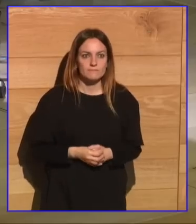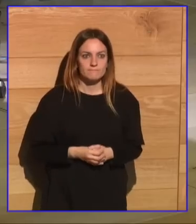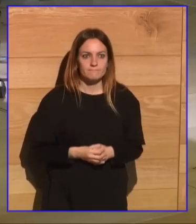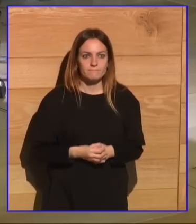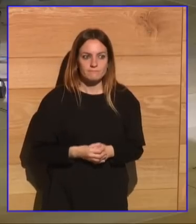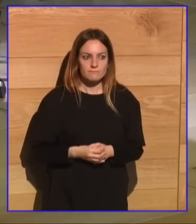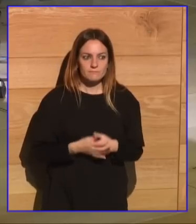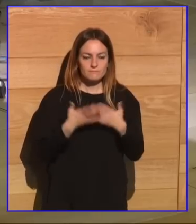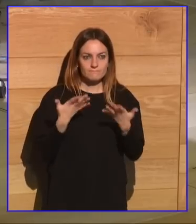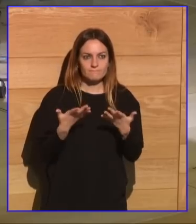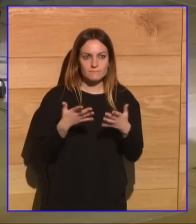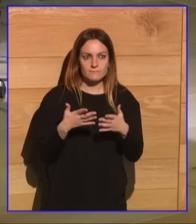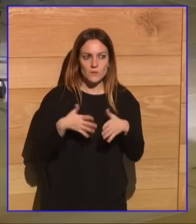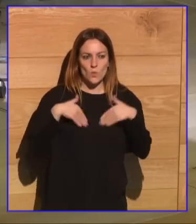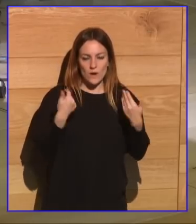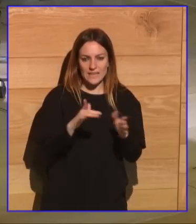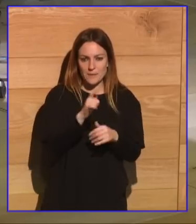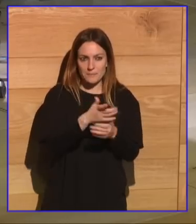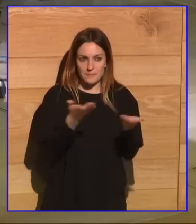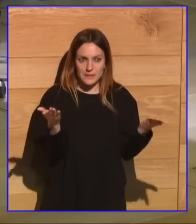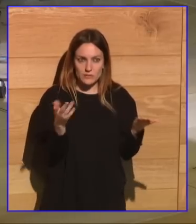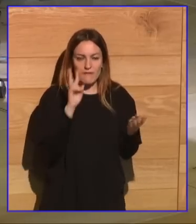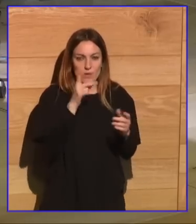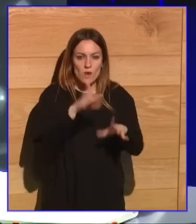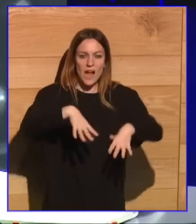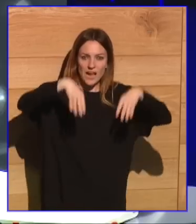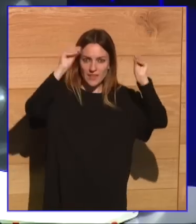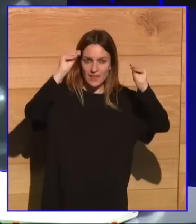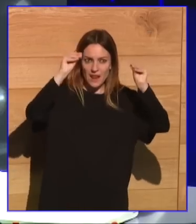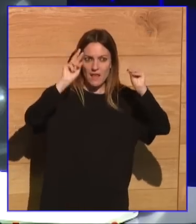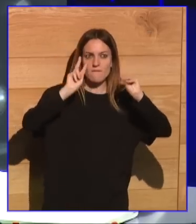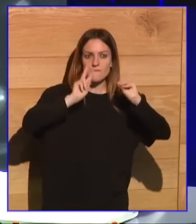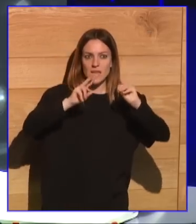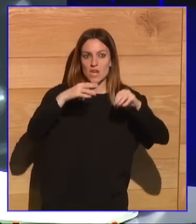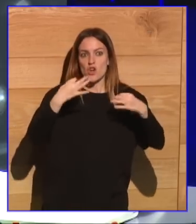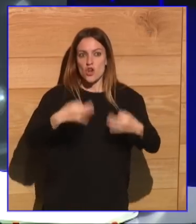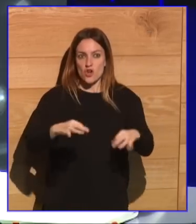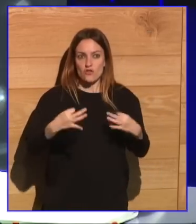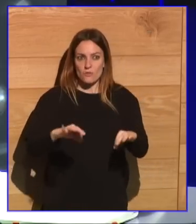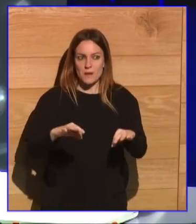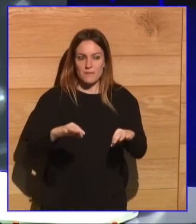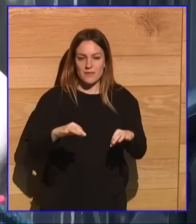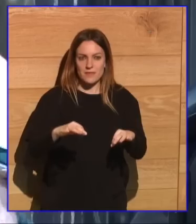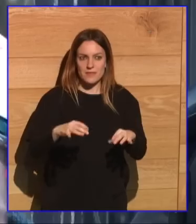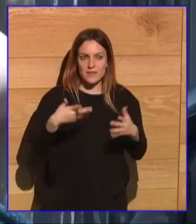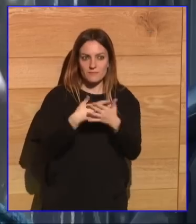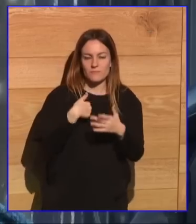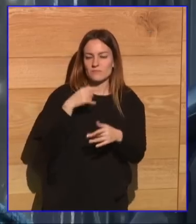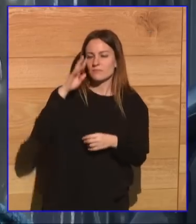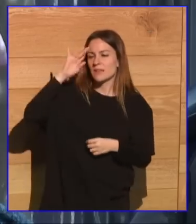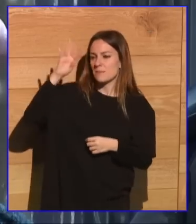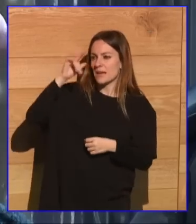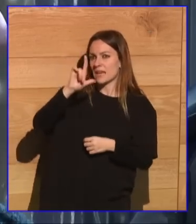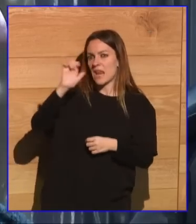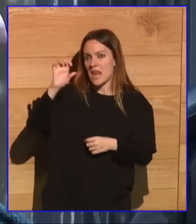Como cualquiera que molaría. Vea una catedral, pues ve que generalmente... Es que me estoy imaginando a Leonardo da Vinci con